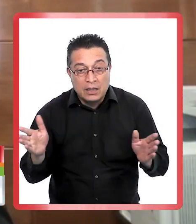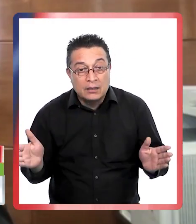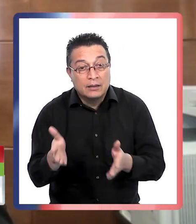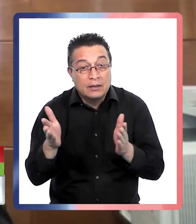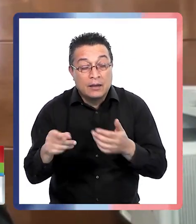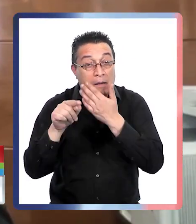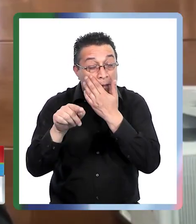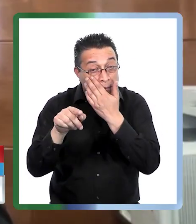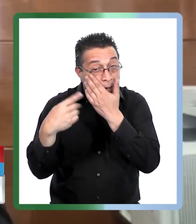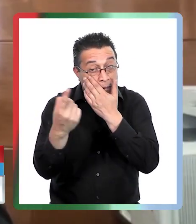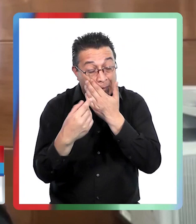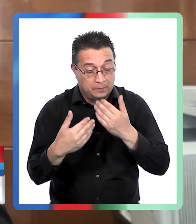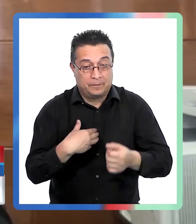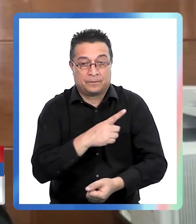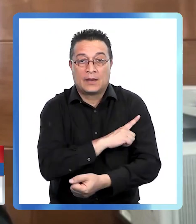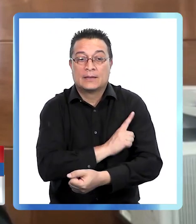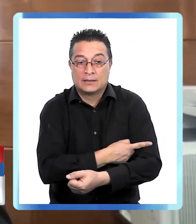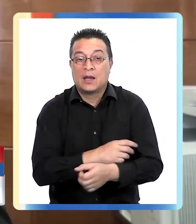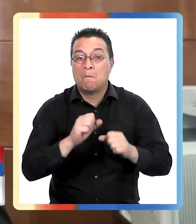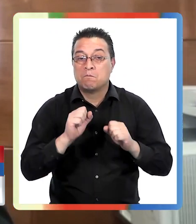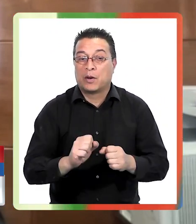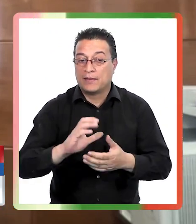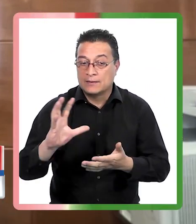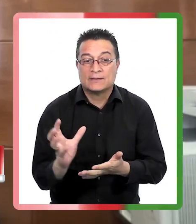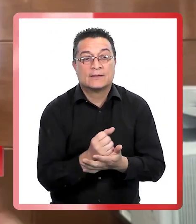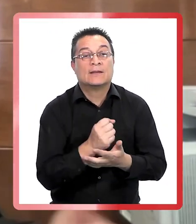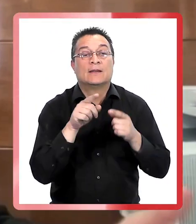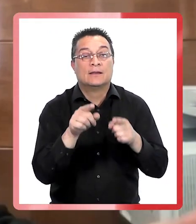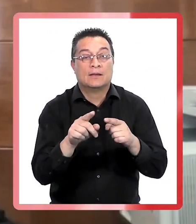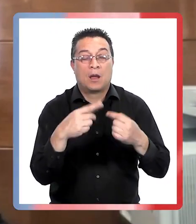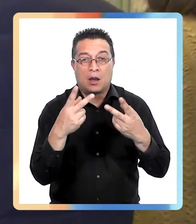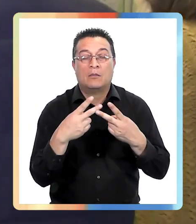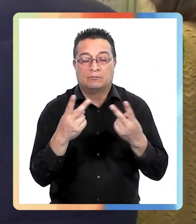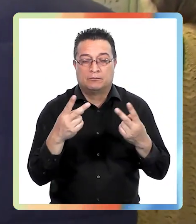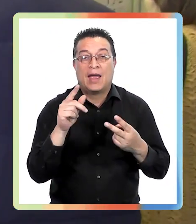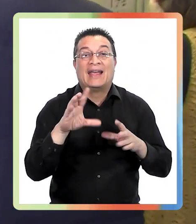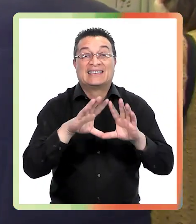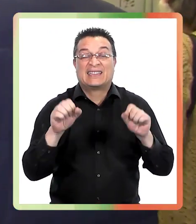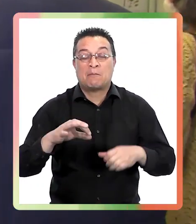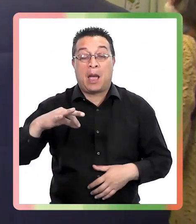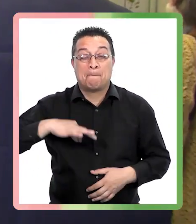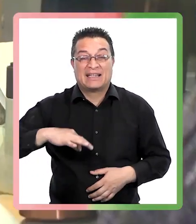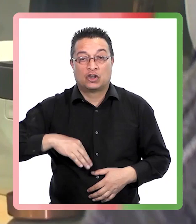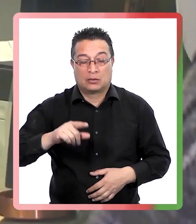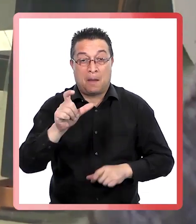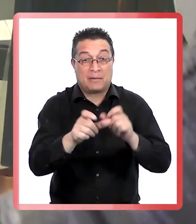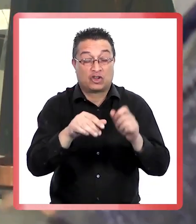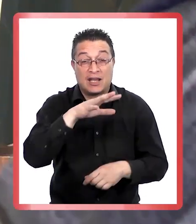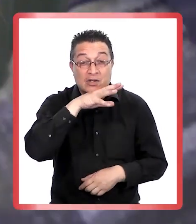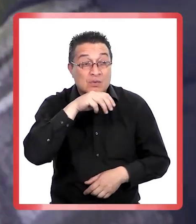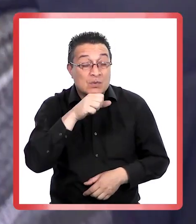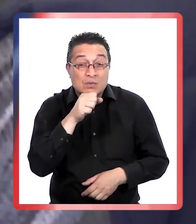adelante, tiene puesta nuestra energía a fin de que podamos hacer virar nuestro sistema de pensiones privado, donde las personas mayores